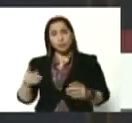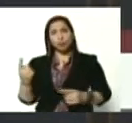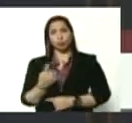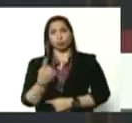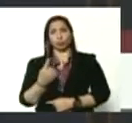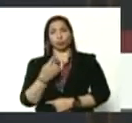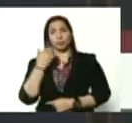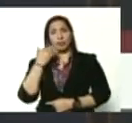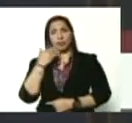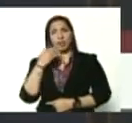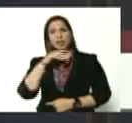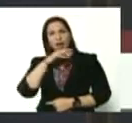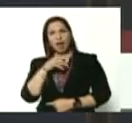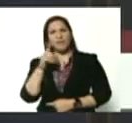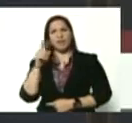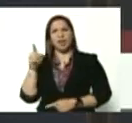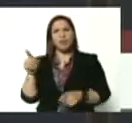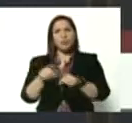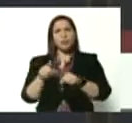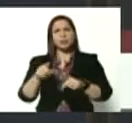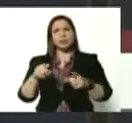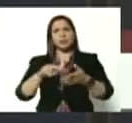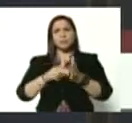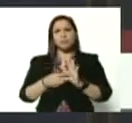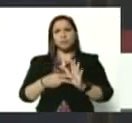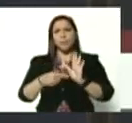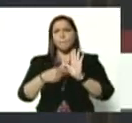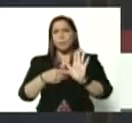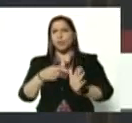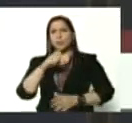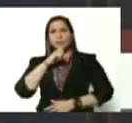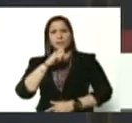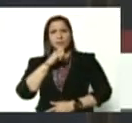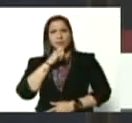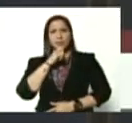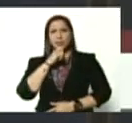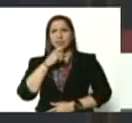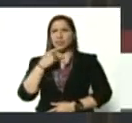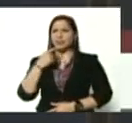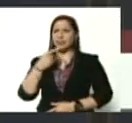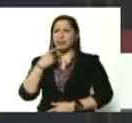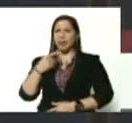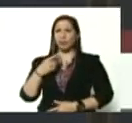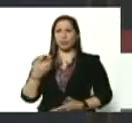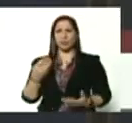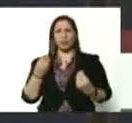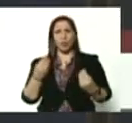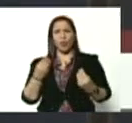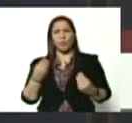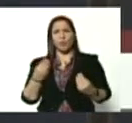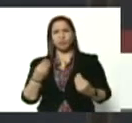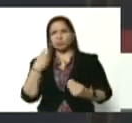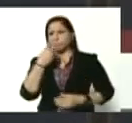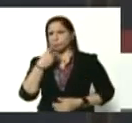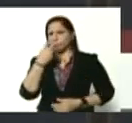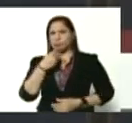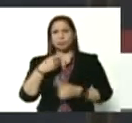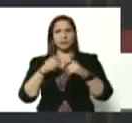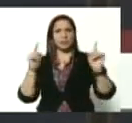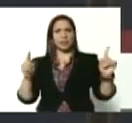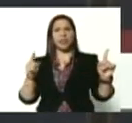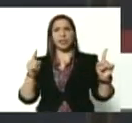habla en un país no simbólico y un fatwa difícil de traducir para esto el jumbo siguió